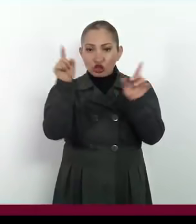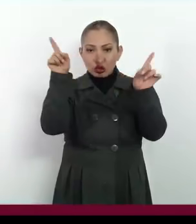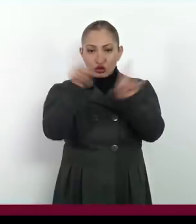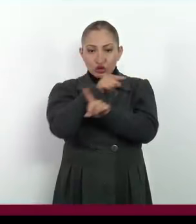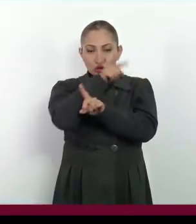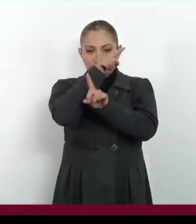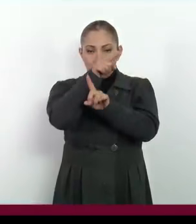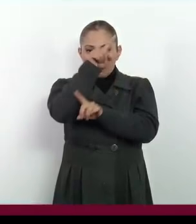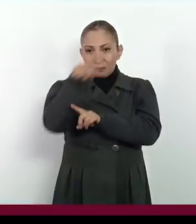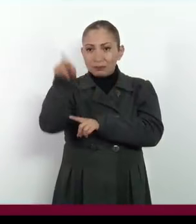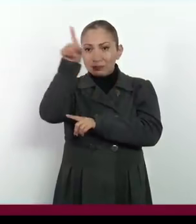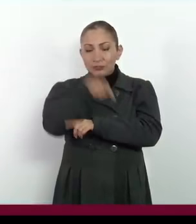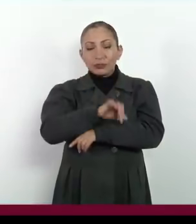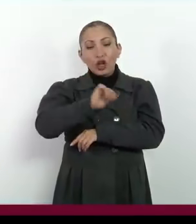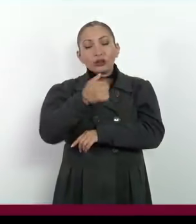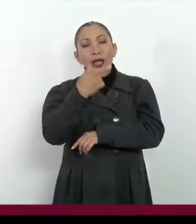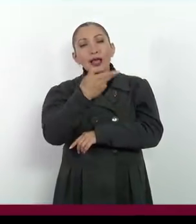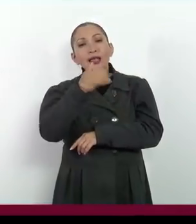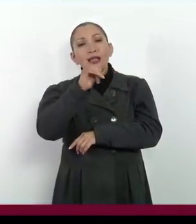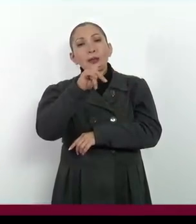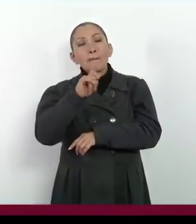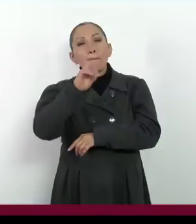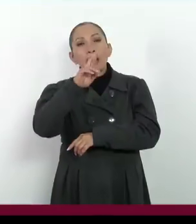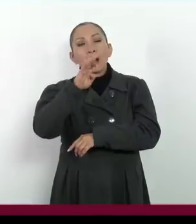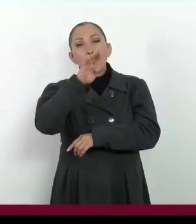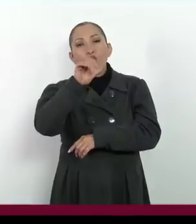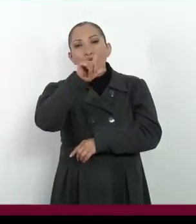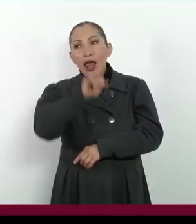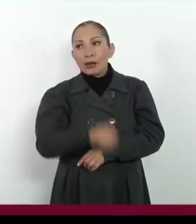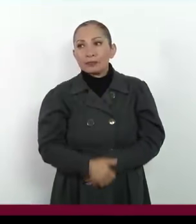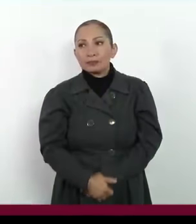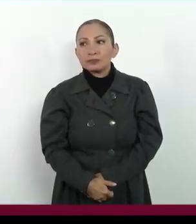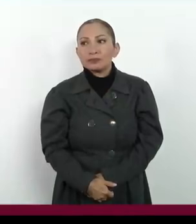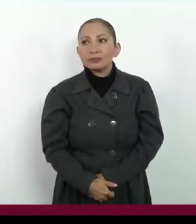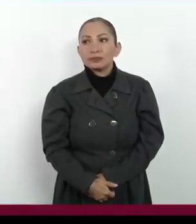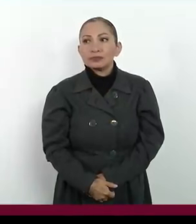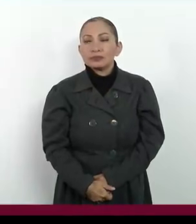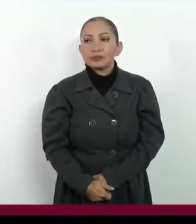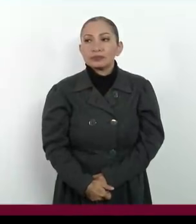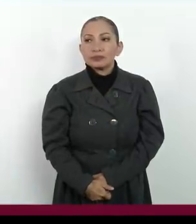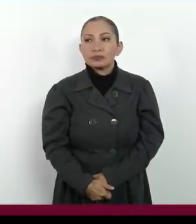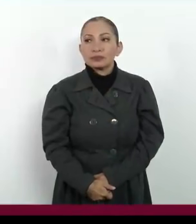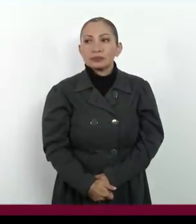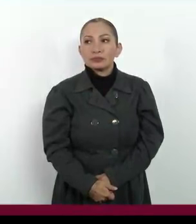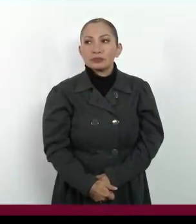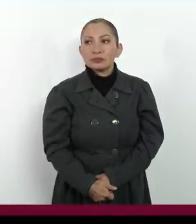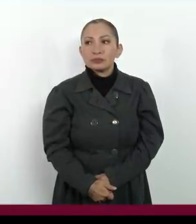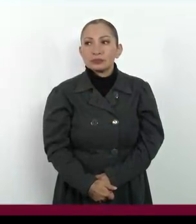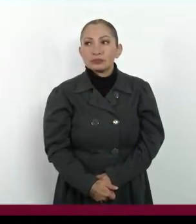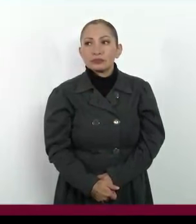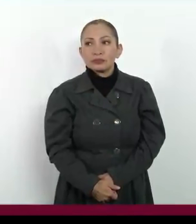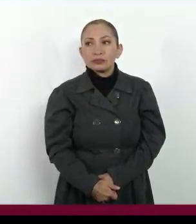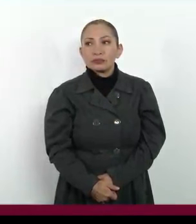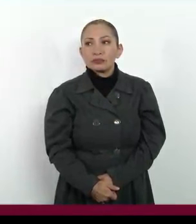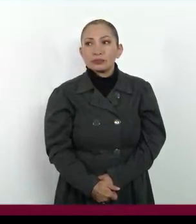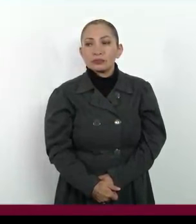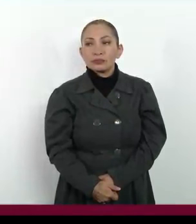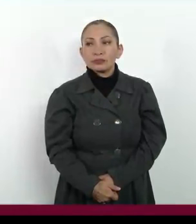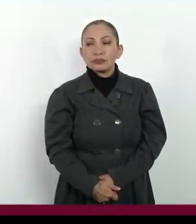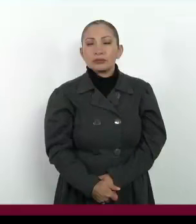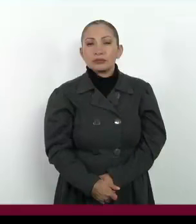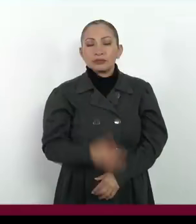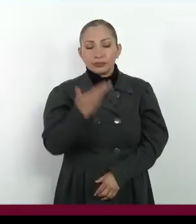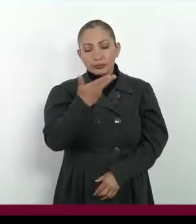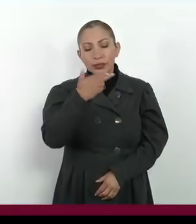estas dos líneas. Por ejemplo, otra hipérbola, pues puede ser esta de aquí. Ok, podemos dibujar esta